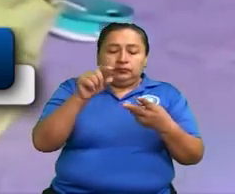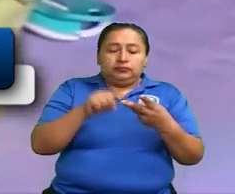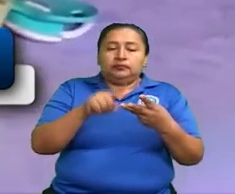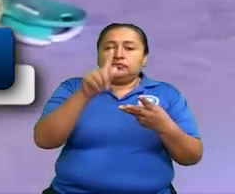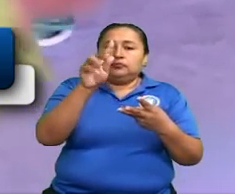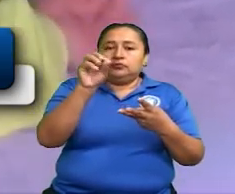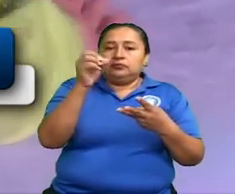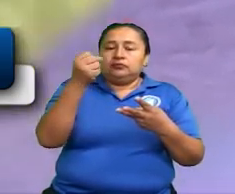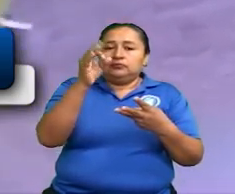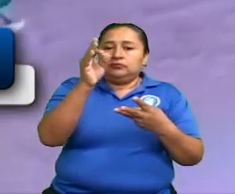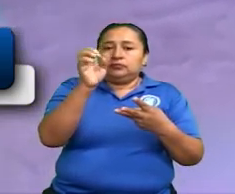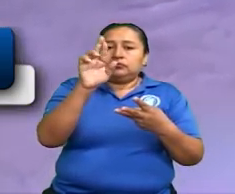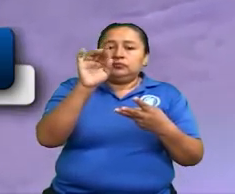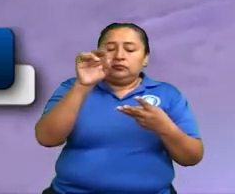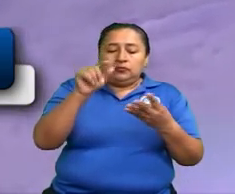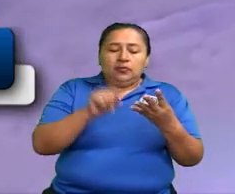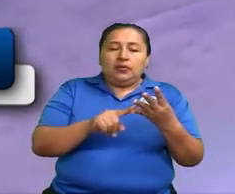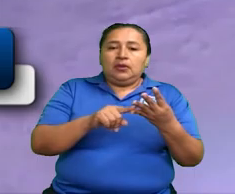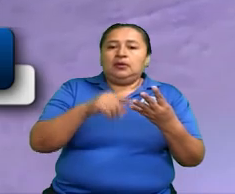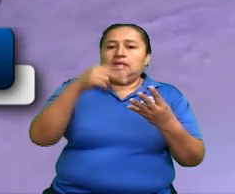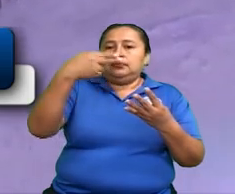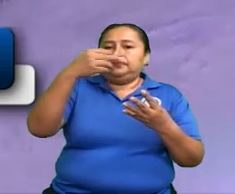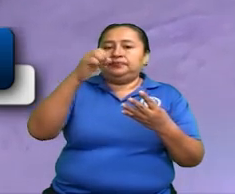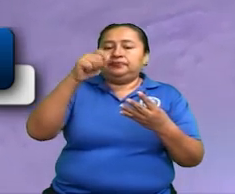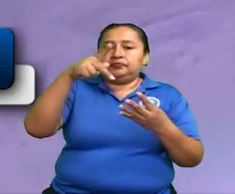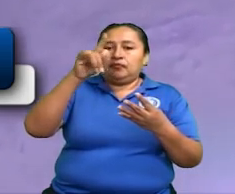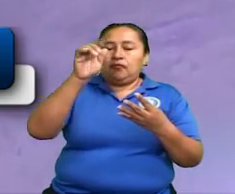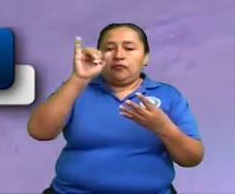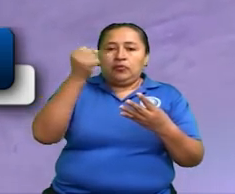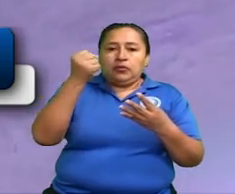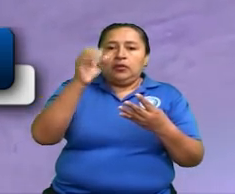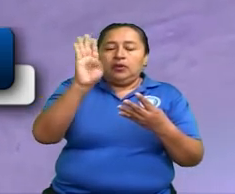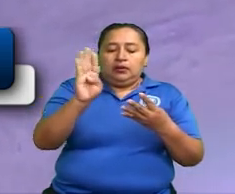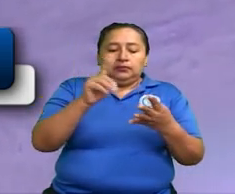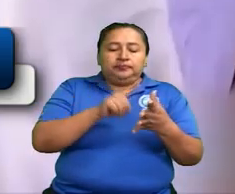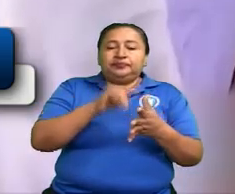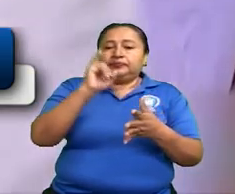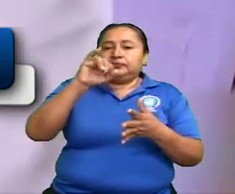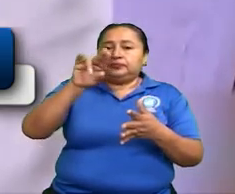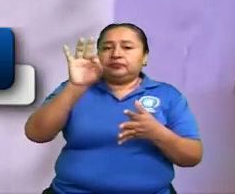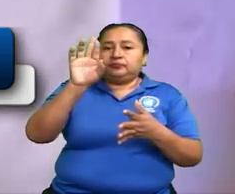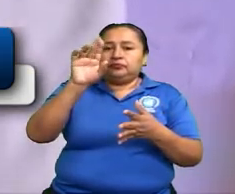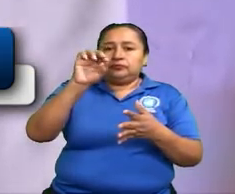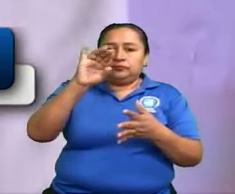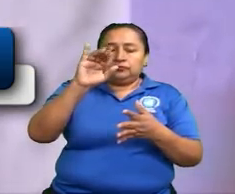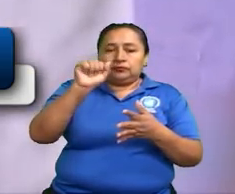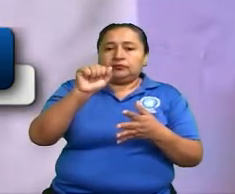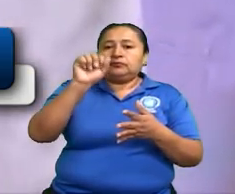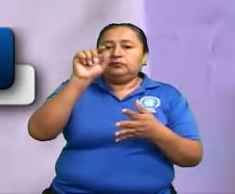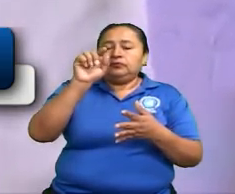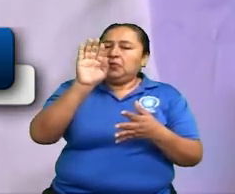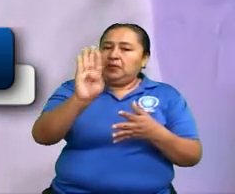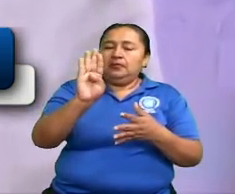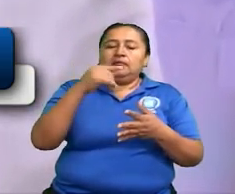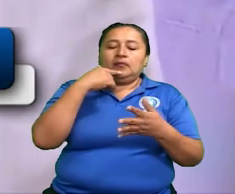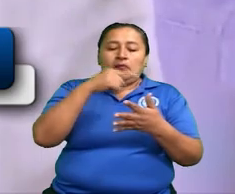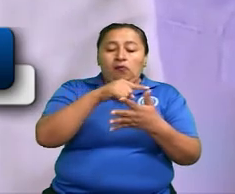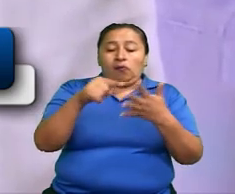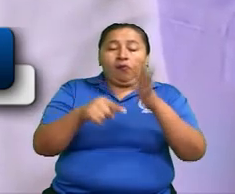tosferina, hepatitis B, influenza tipo B. Entonces, estas son complicaciones, o sea, estas son